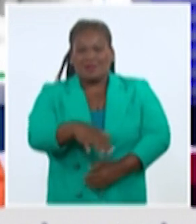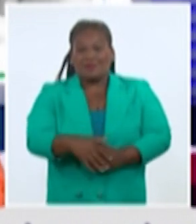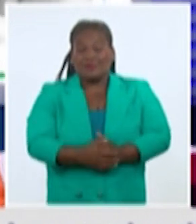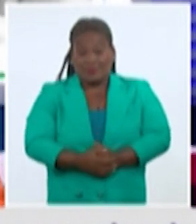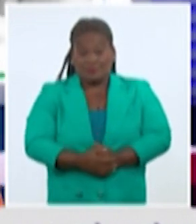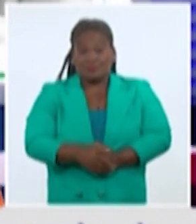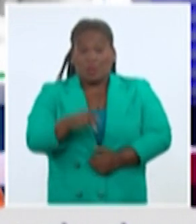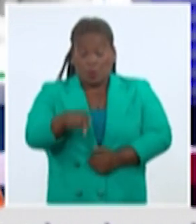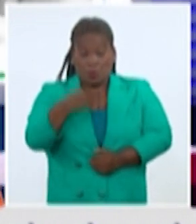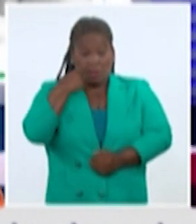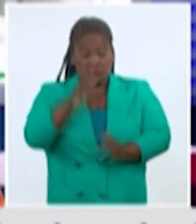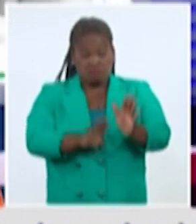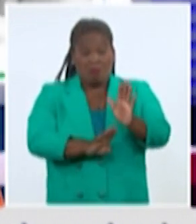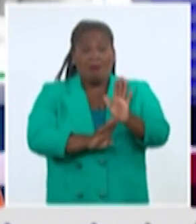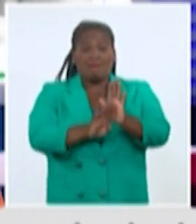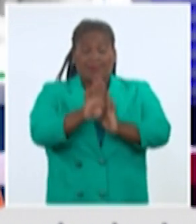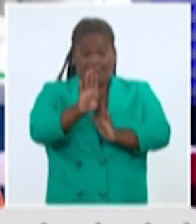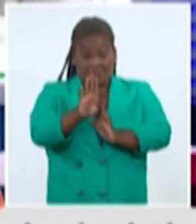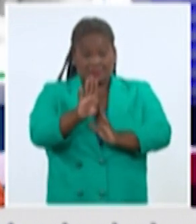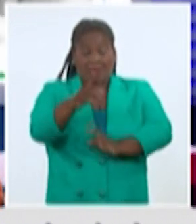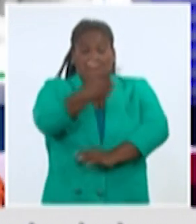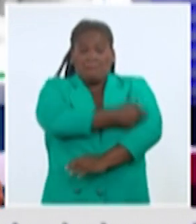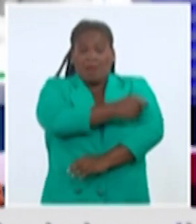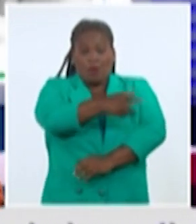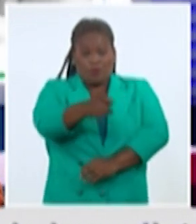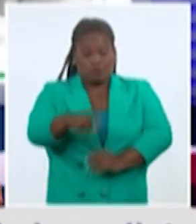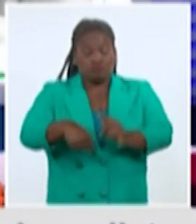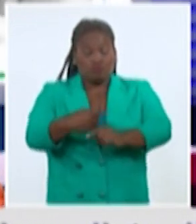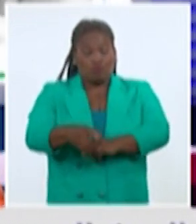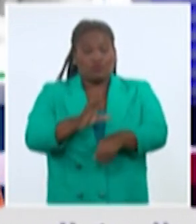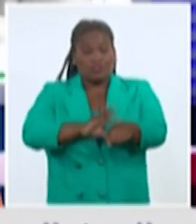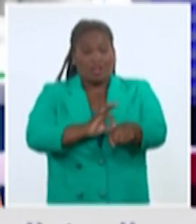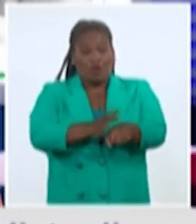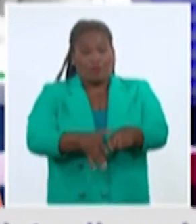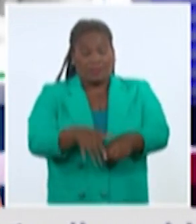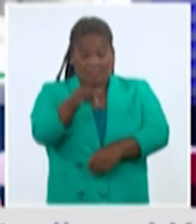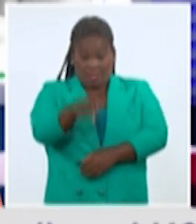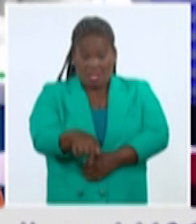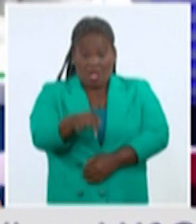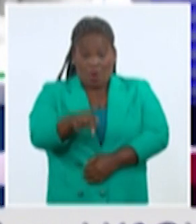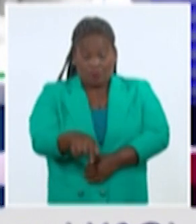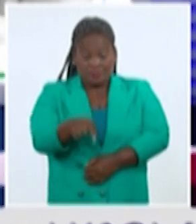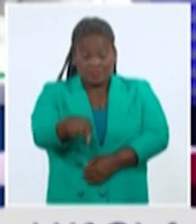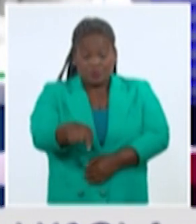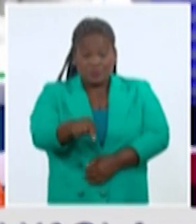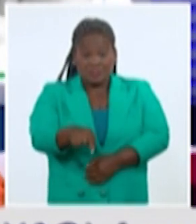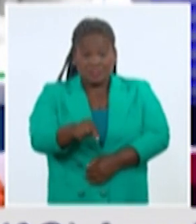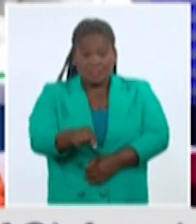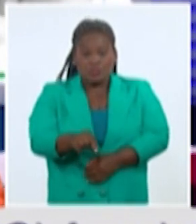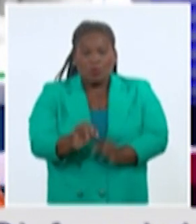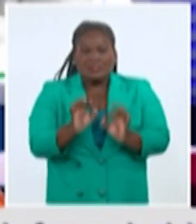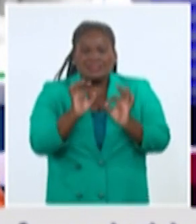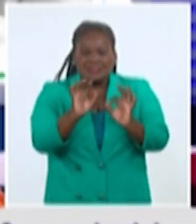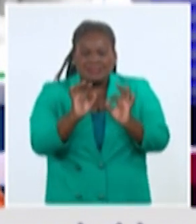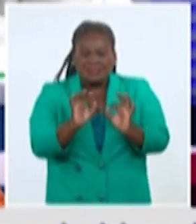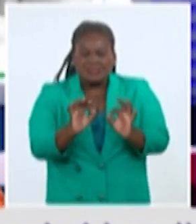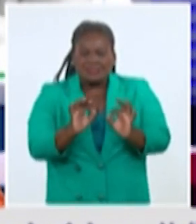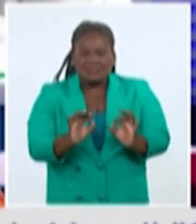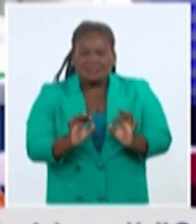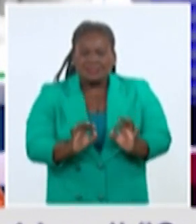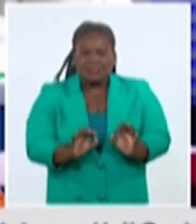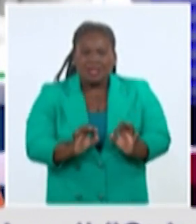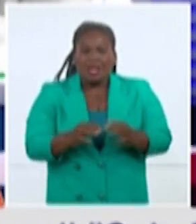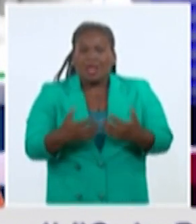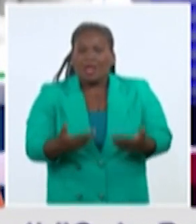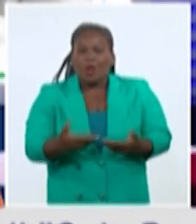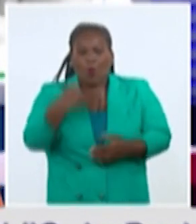avanza esta estrategia de vacunación anti-COVID-19. También hoy una actualización muy minuciosa sobre la estrategia